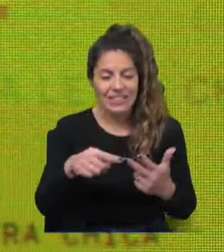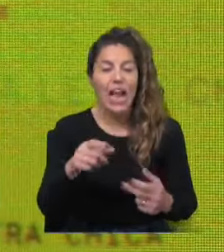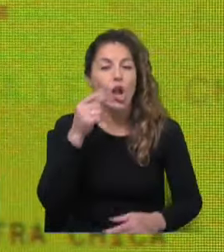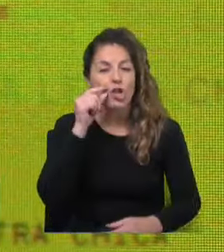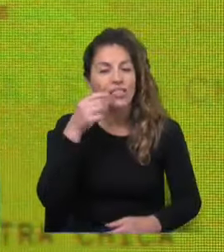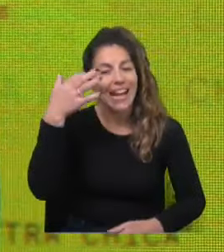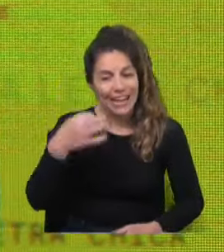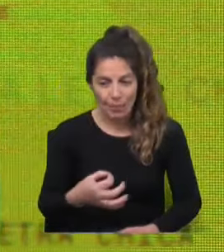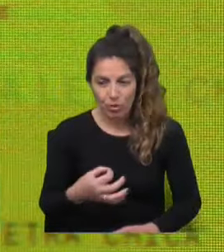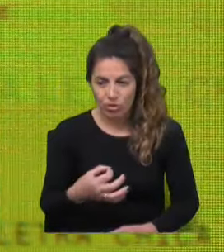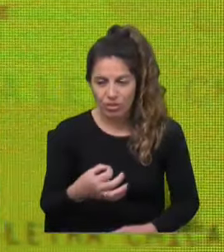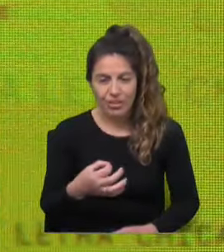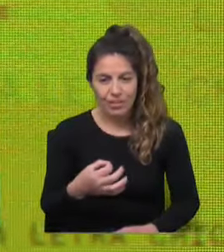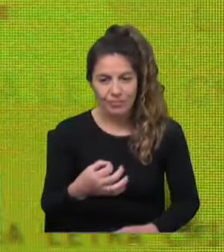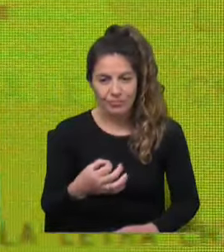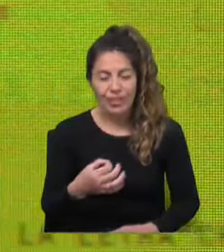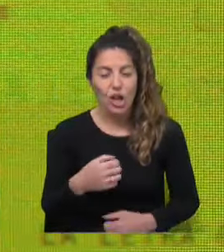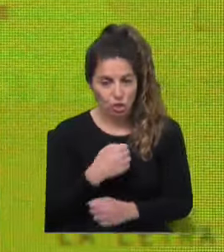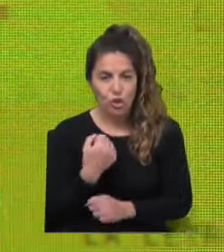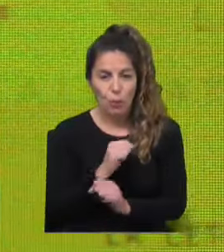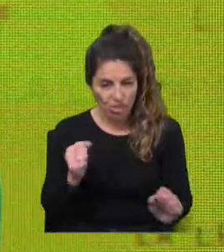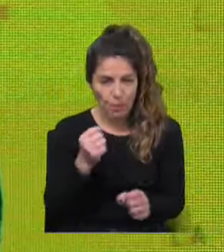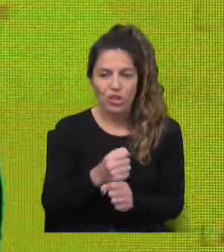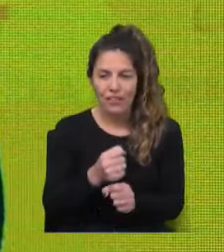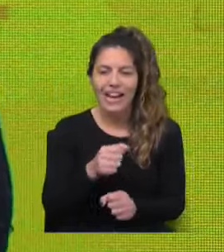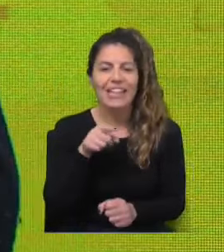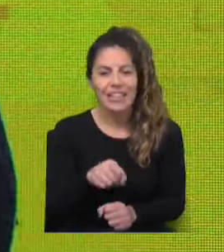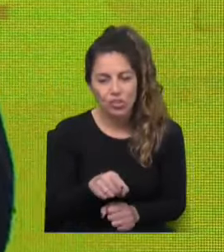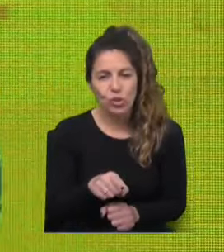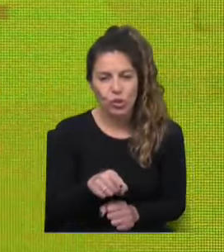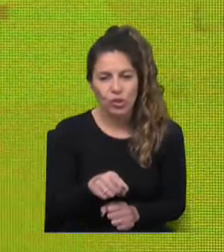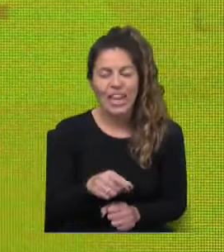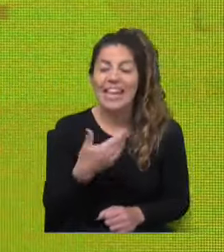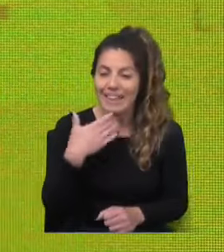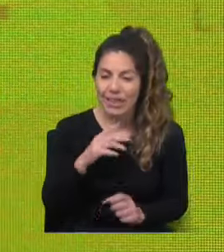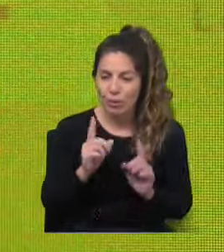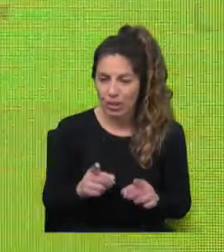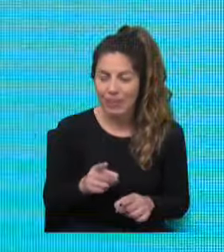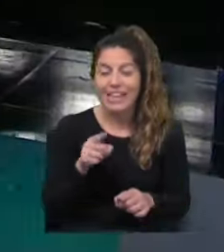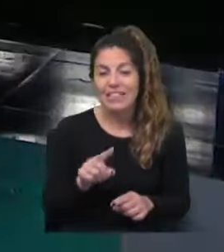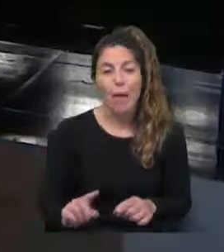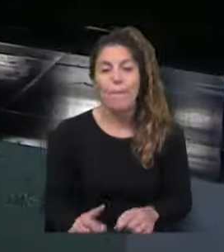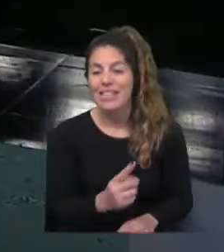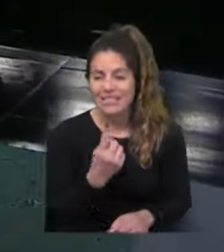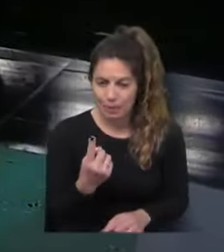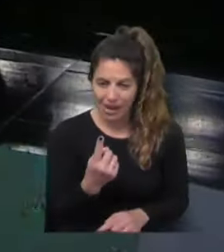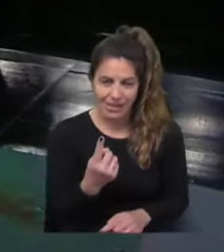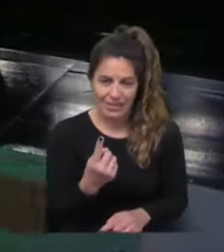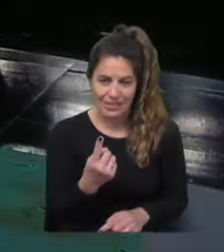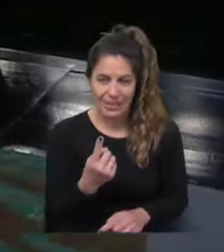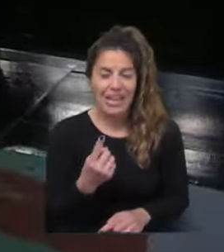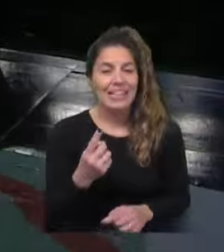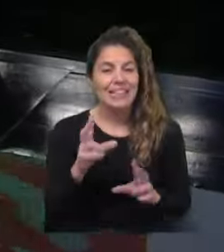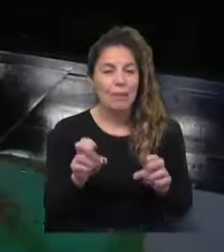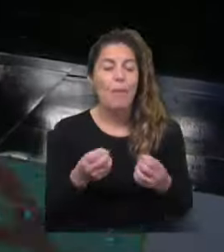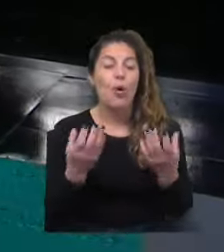sereñistas creemos que estamos para trabajar en eso y entendemos que esas son las principales razones